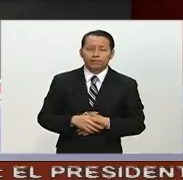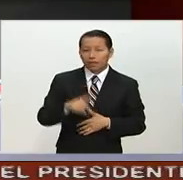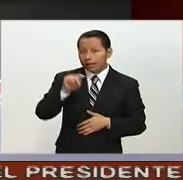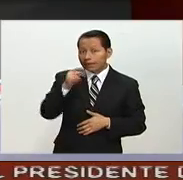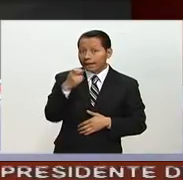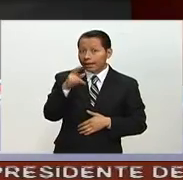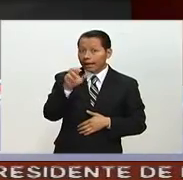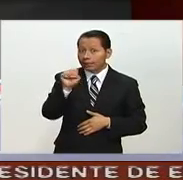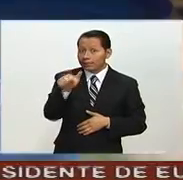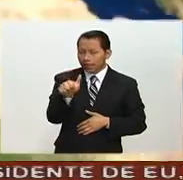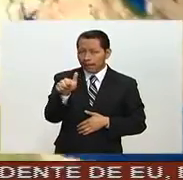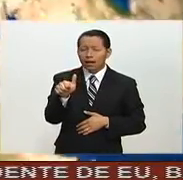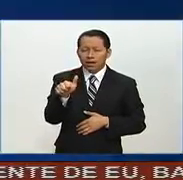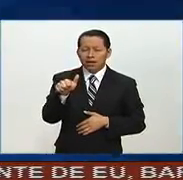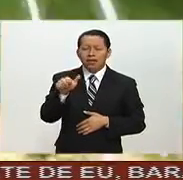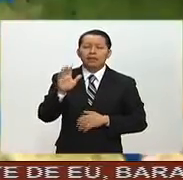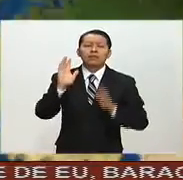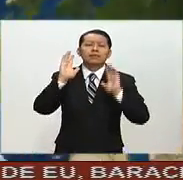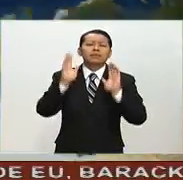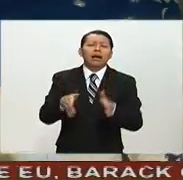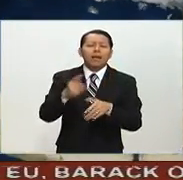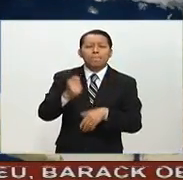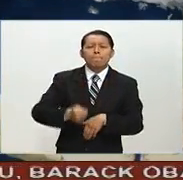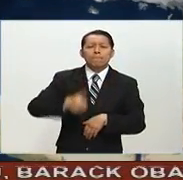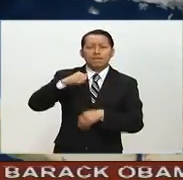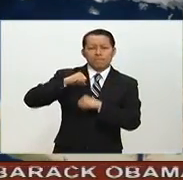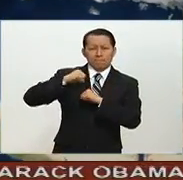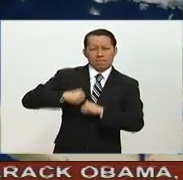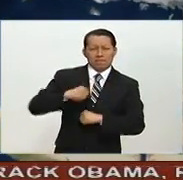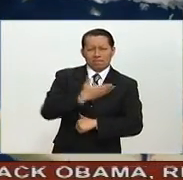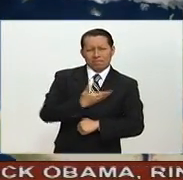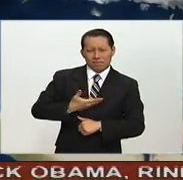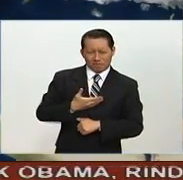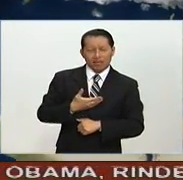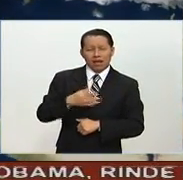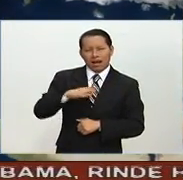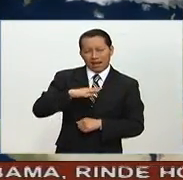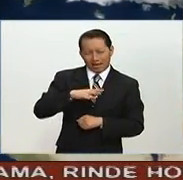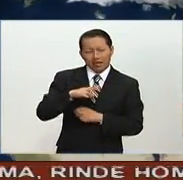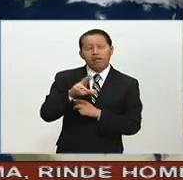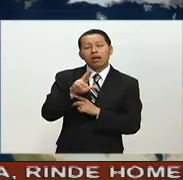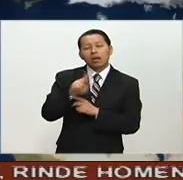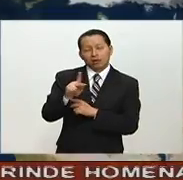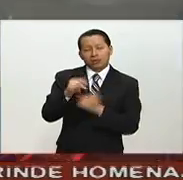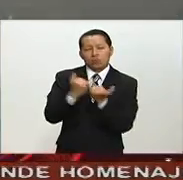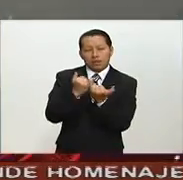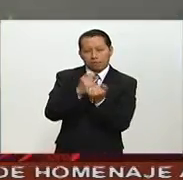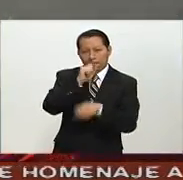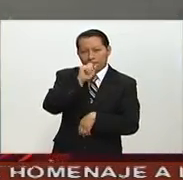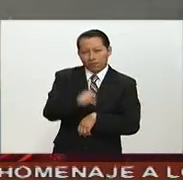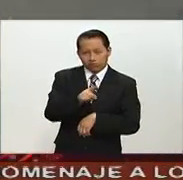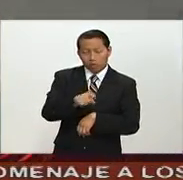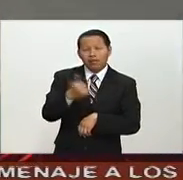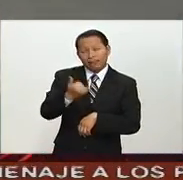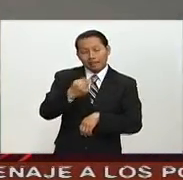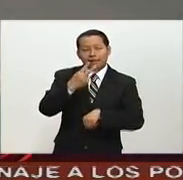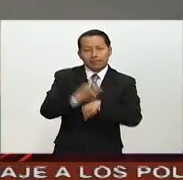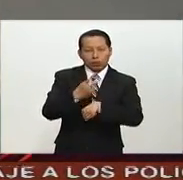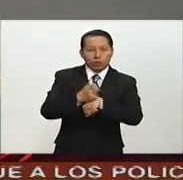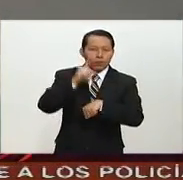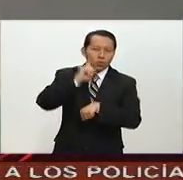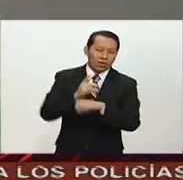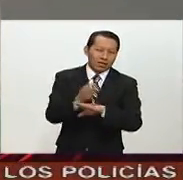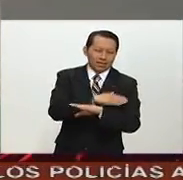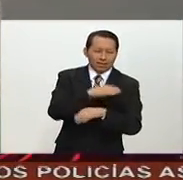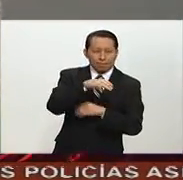Theresa May se convierte a partir de hoy en la primera ministra del Reino Unido y la segunda mujer en la historia de ese país en ocupar este cargo después de